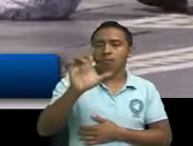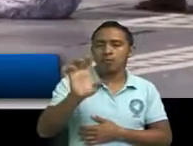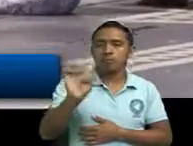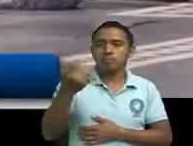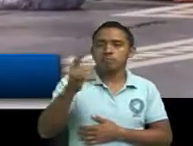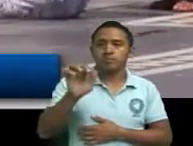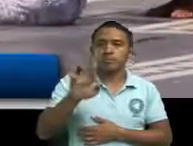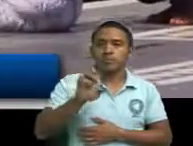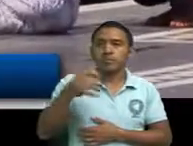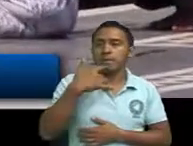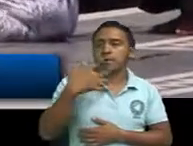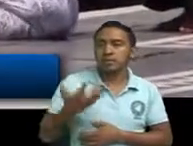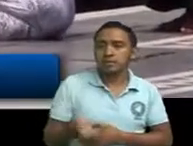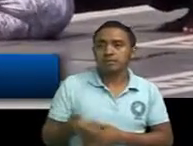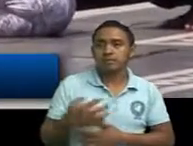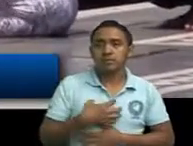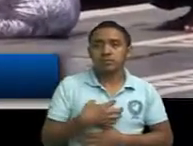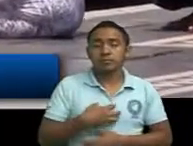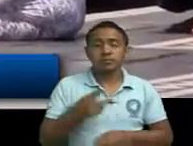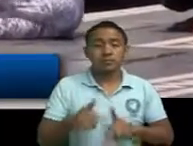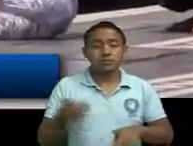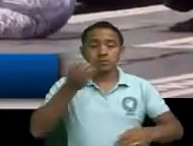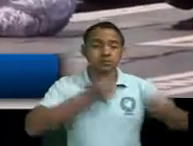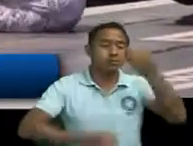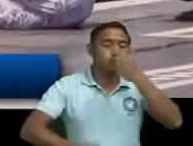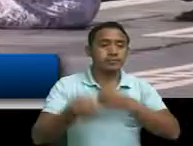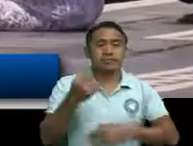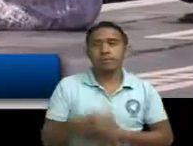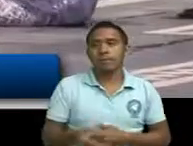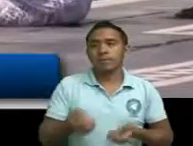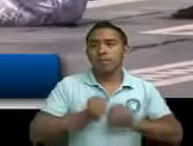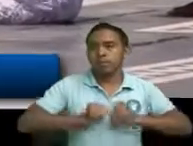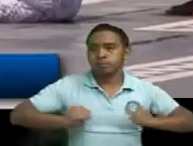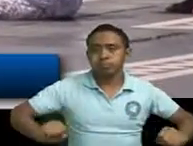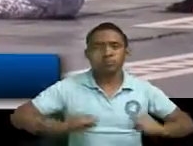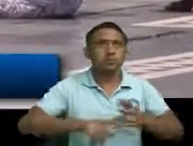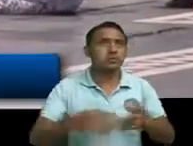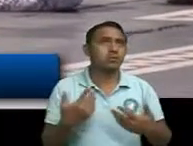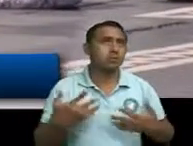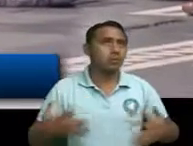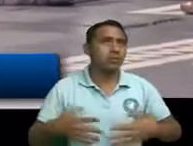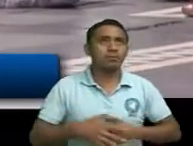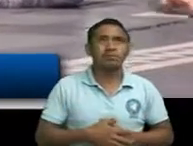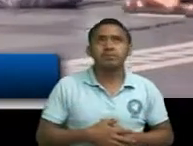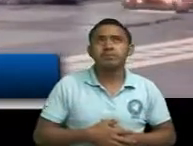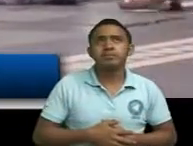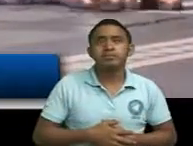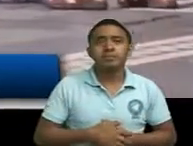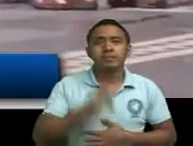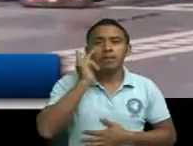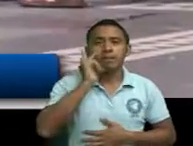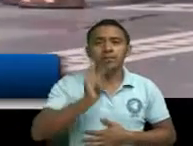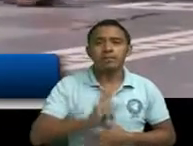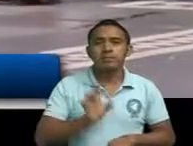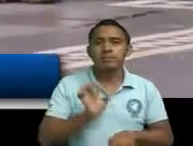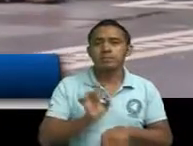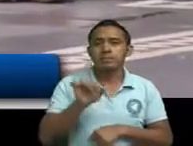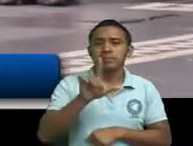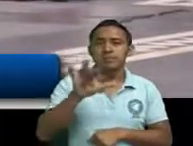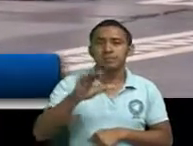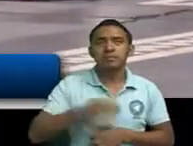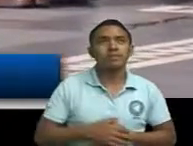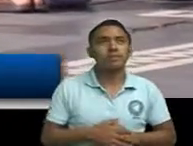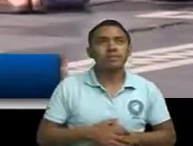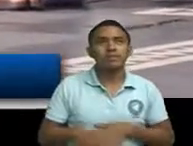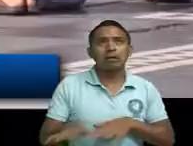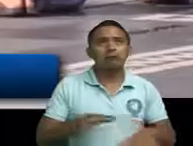eso es ocasionado, ¿por qué? Por tu ingesta alimentaria, por tu obesidad, tu sobrepeso. Miramos a esa niña, mire, licenciada, que ni se